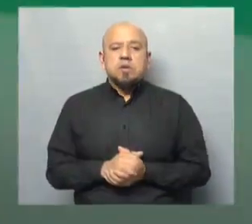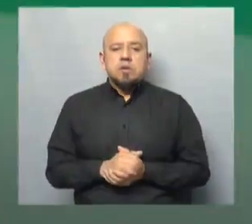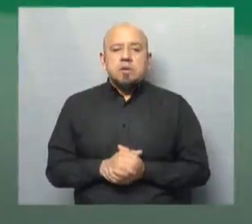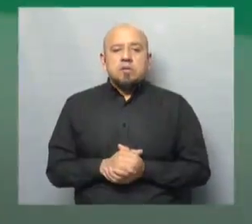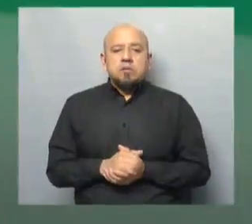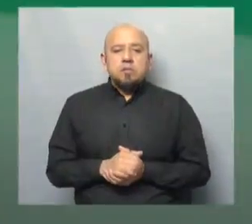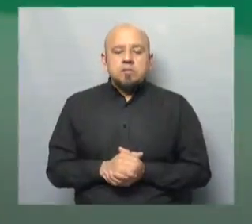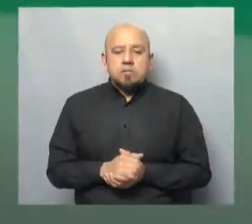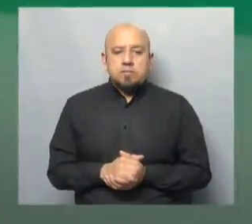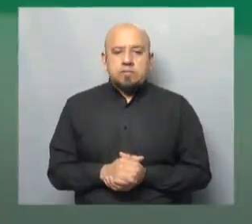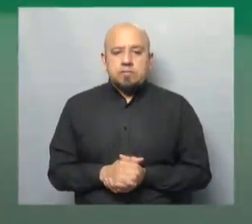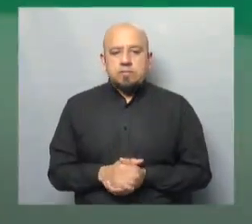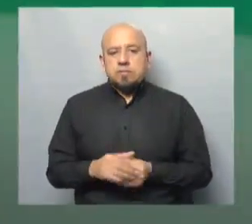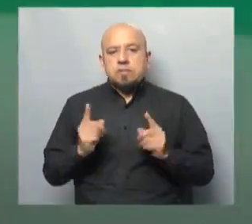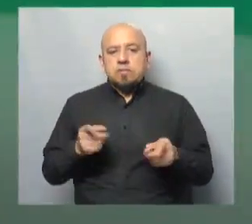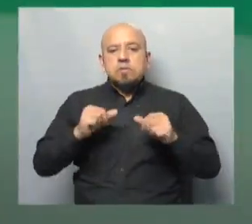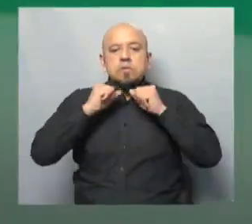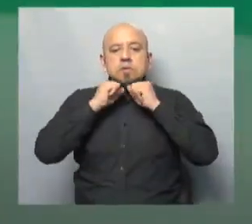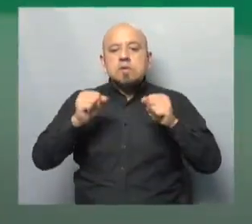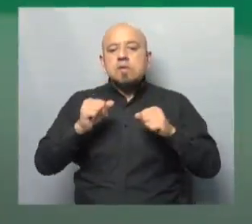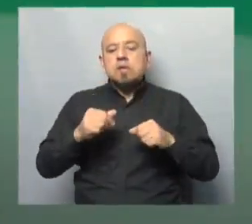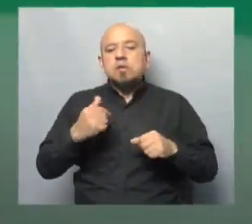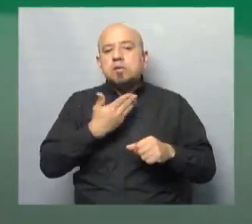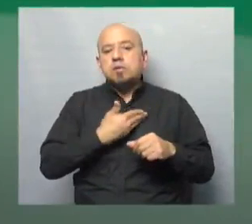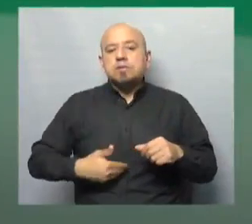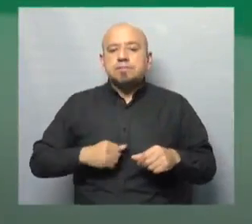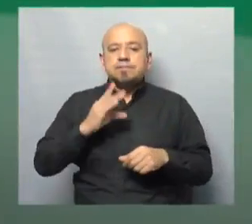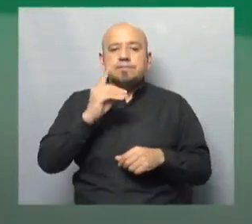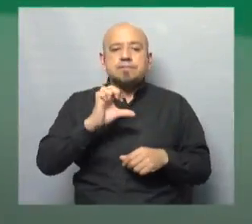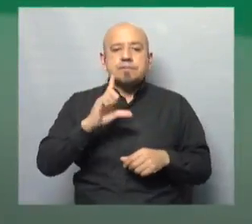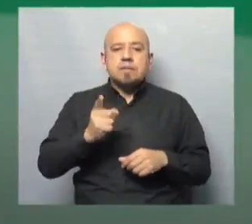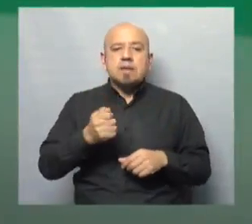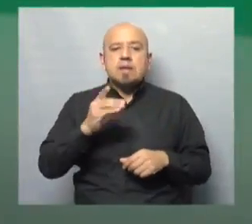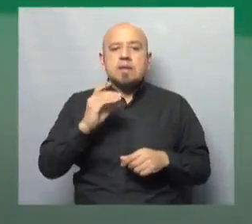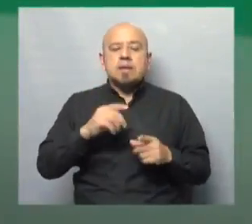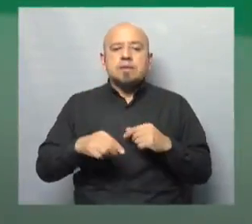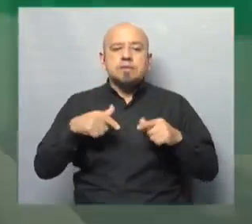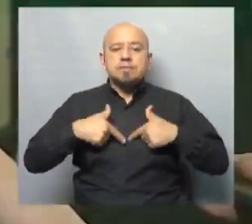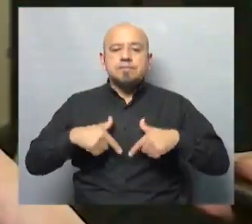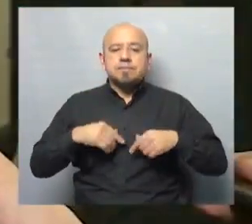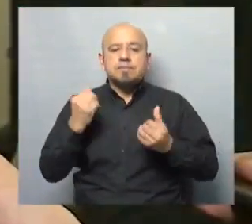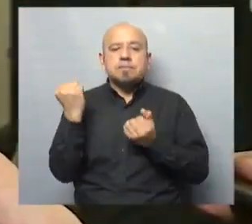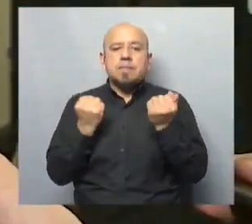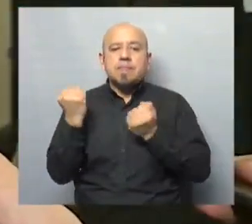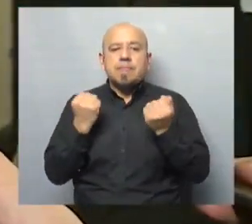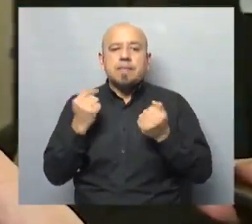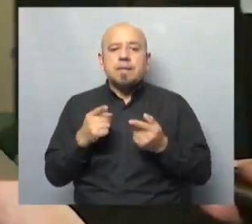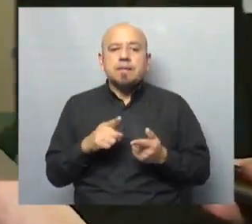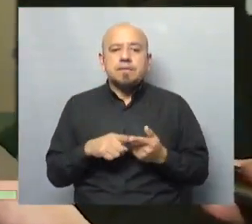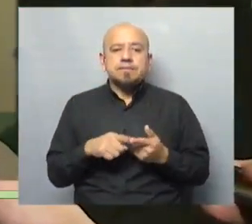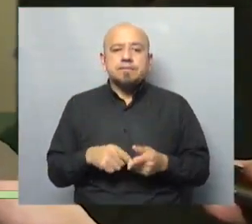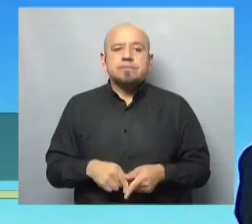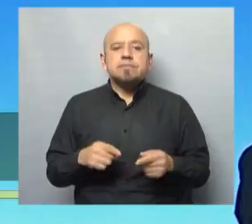también se conoció en las últimas horas que el secretario de la presidencia álvaro delgado y la ministra de economía azucena arbeleche